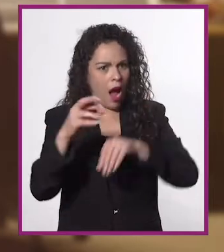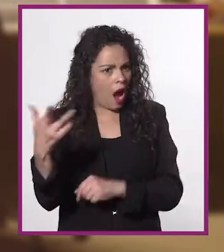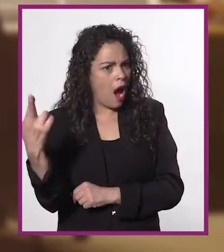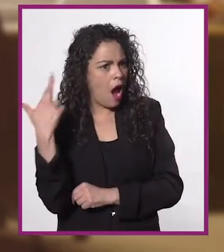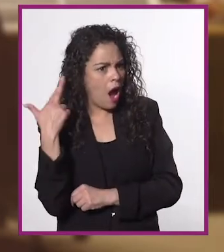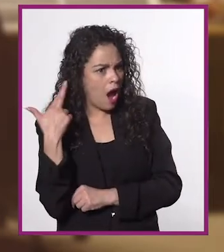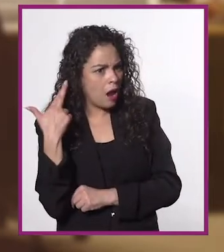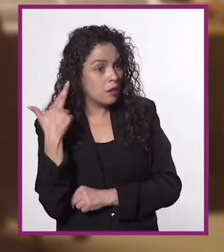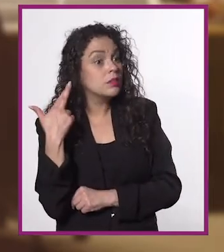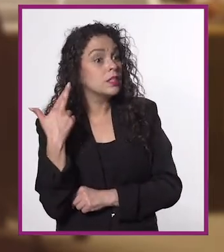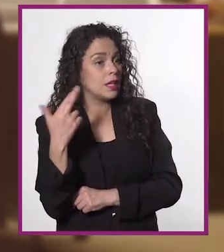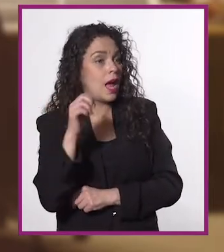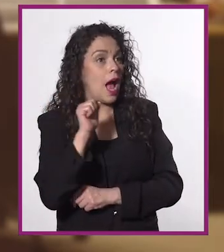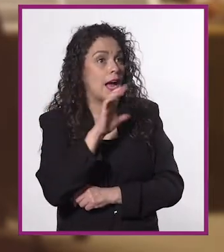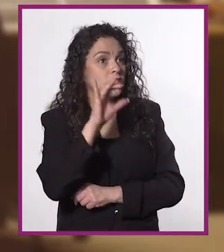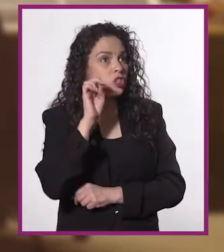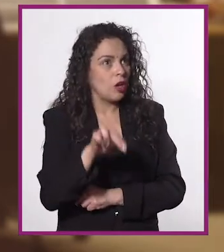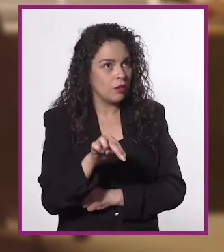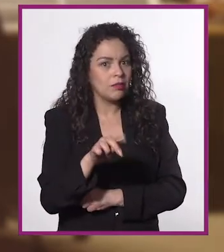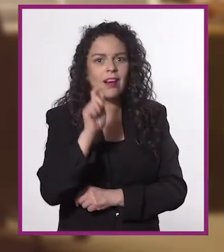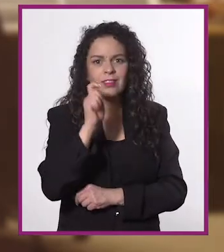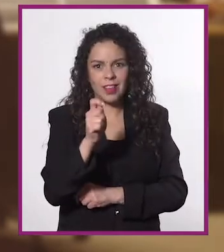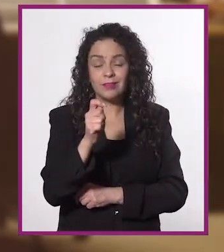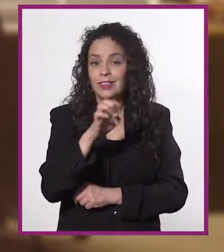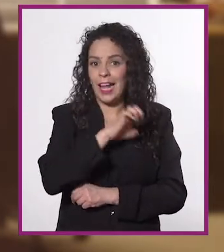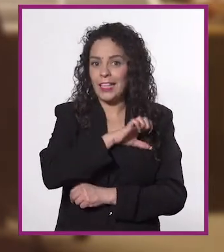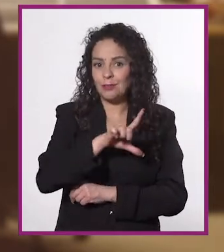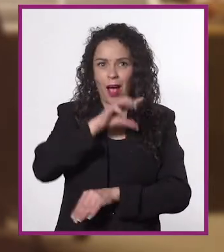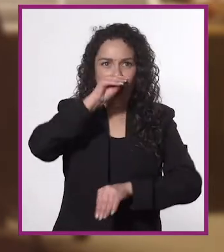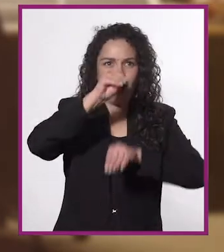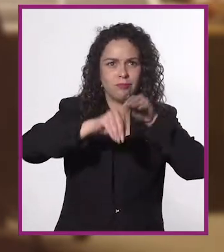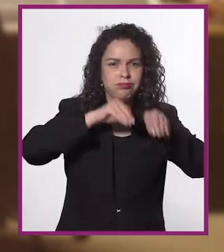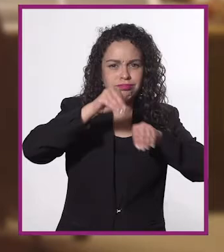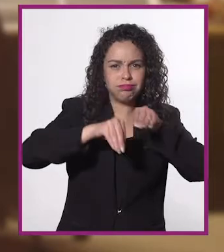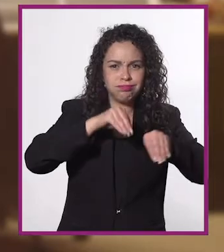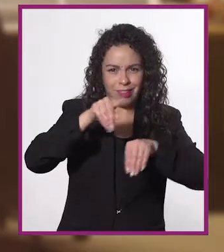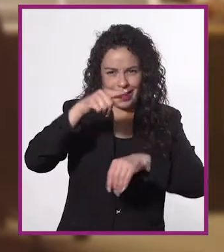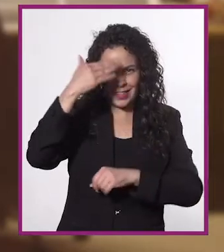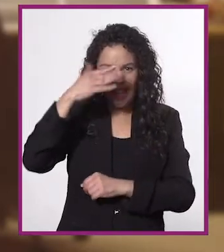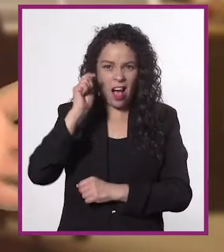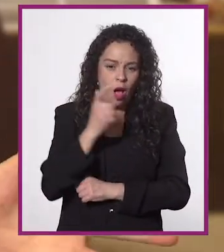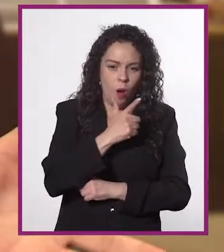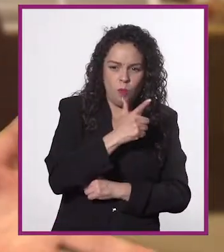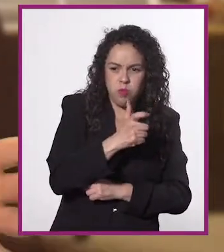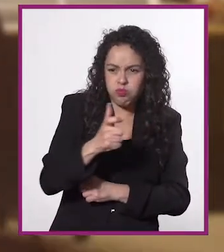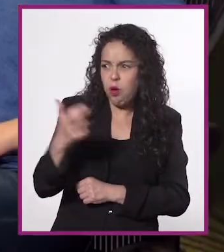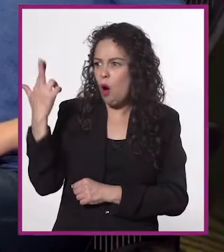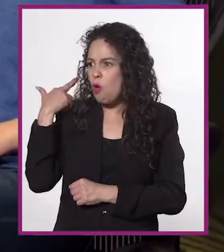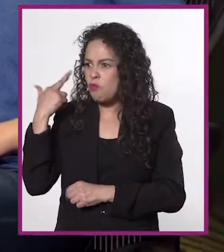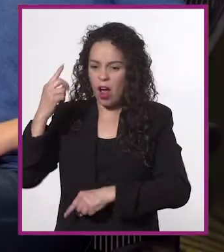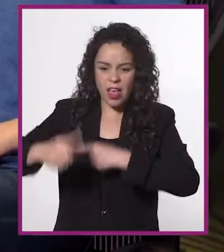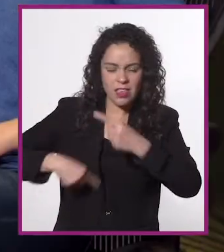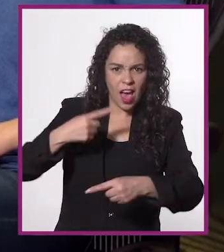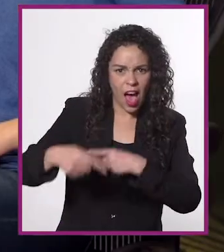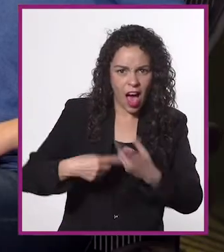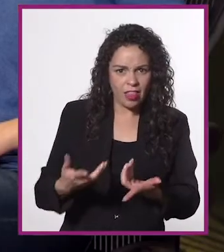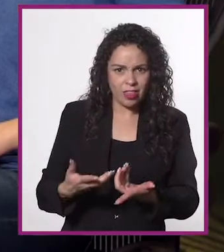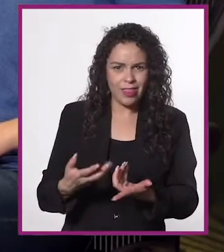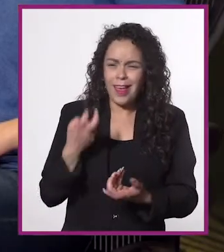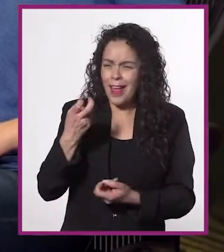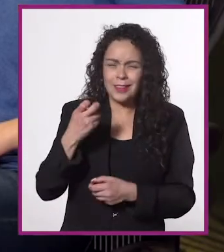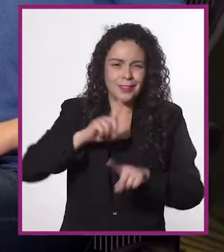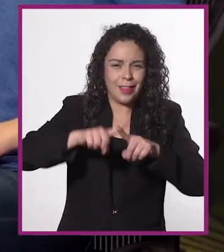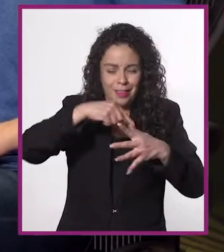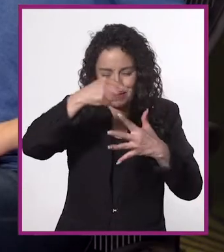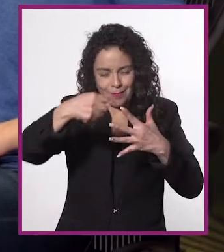de decorado sonoro, el sonido acción, que son los efectos especiales. Ya sabe, disparos, rechinidos de